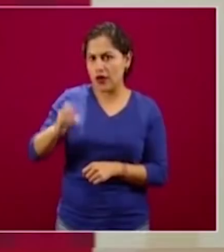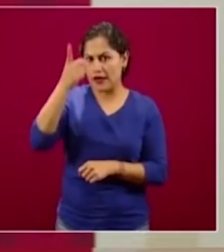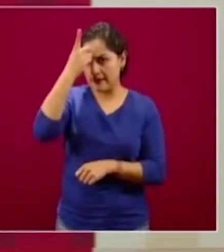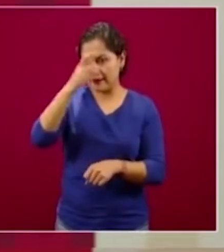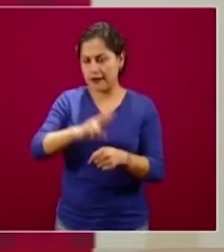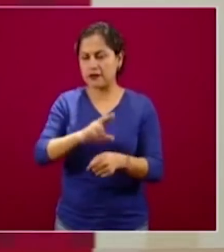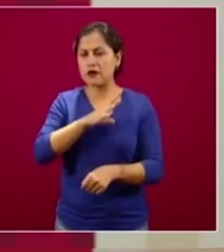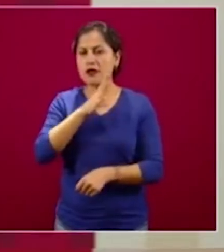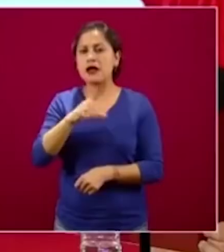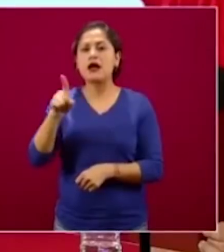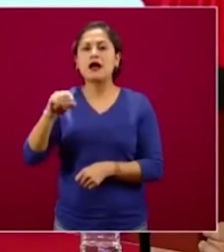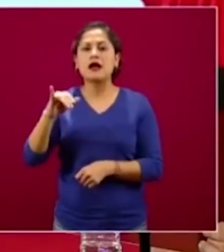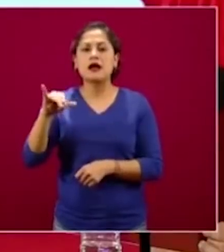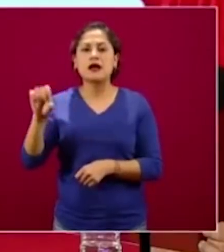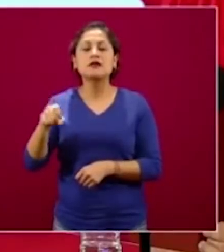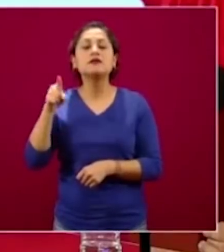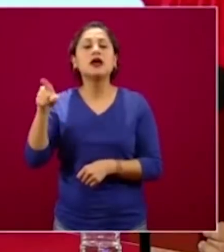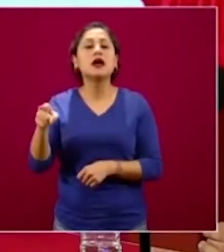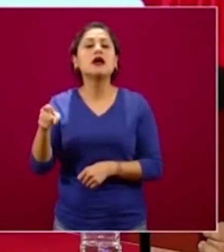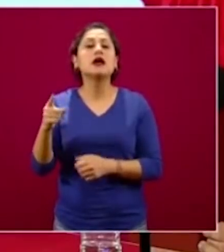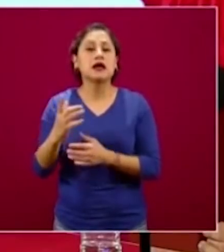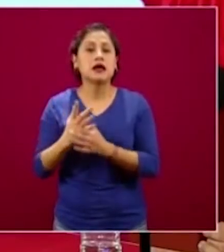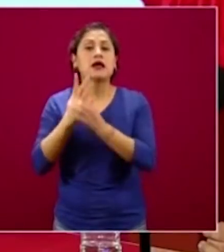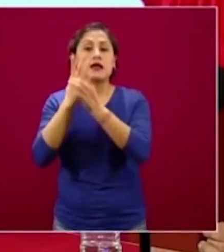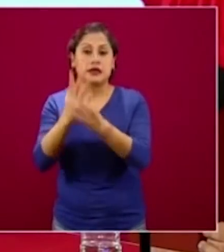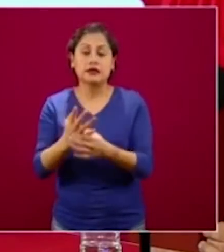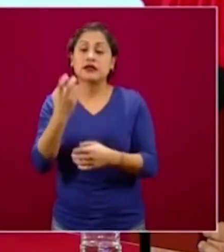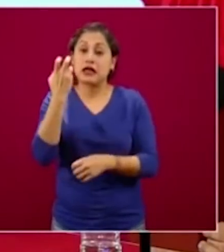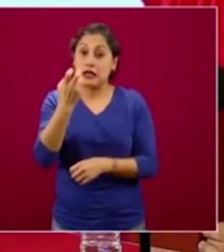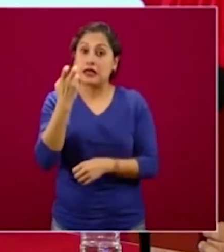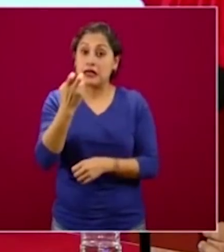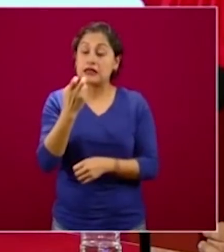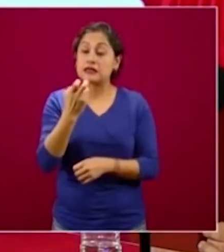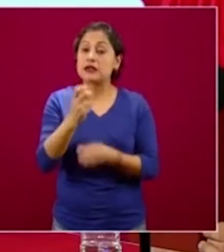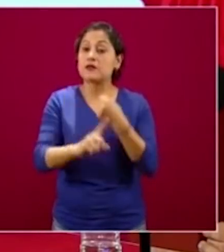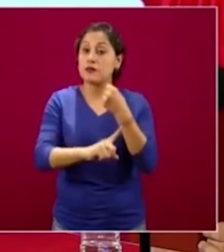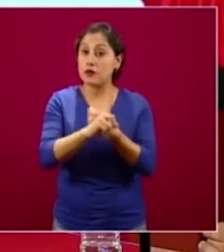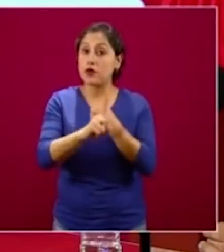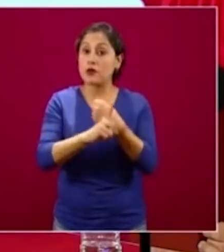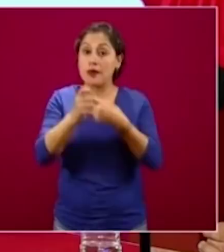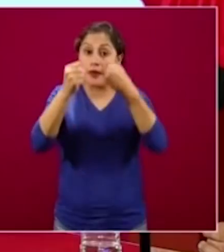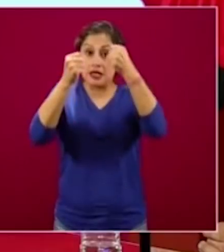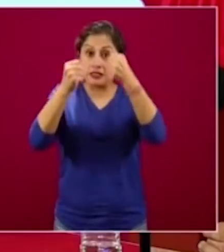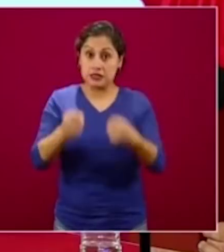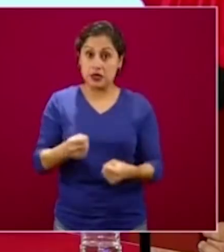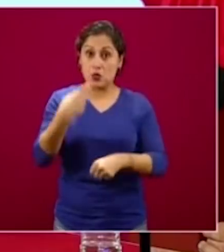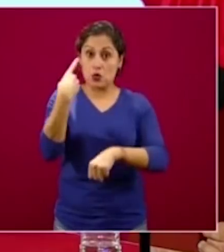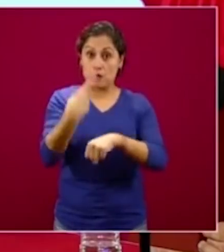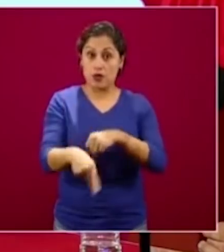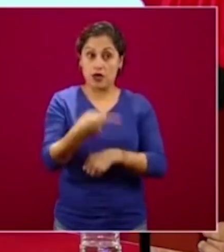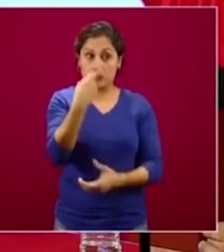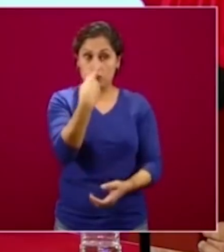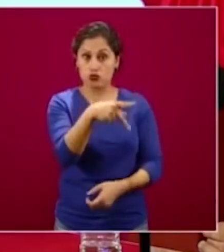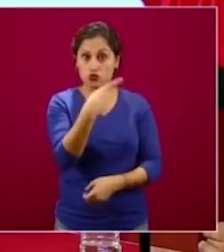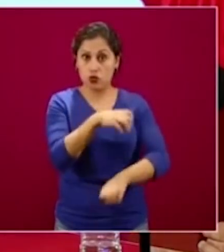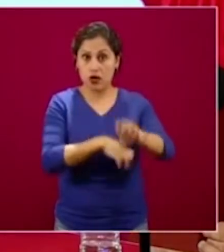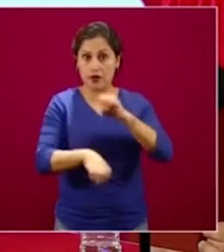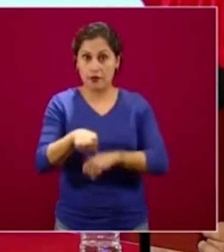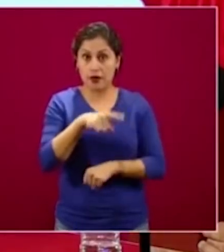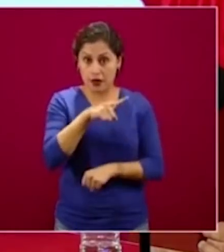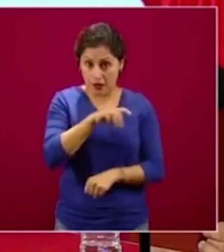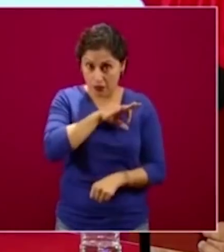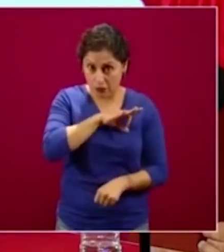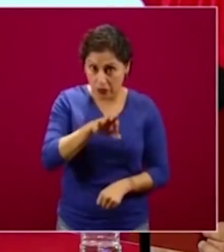la cotización que tienen que hacer las empresas, de la prima de riesgo, que tampoco conviene a las empresas. Y si tienen un brote en